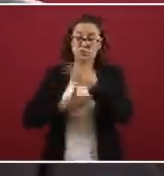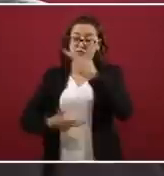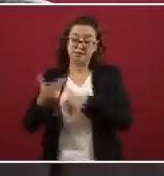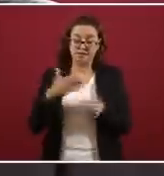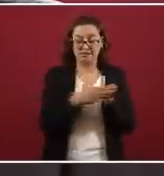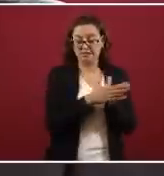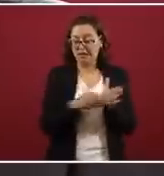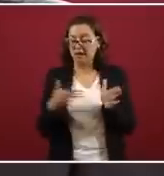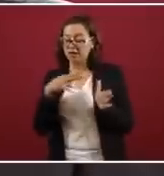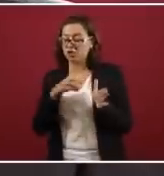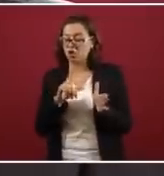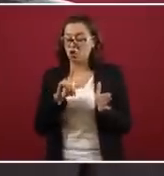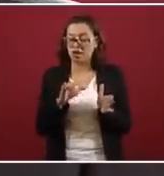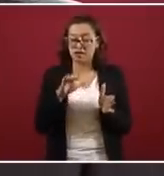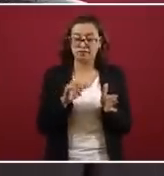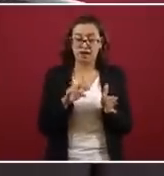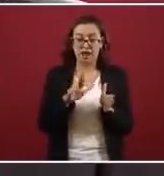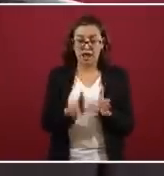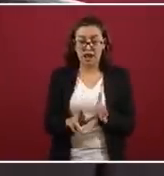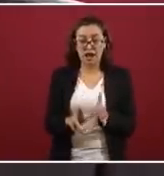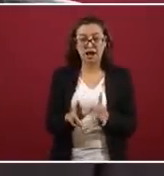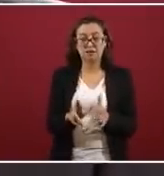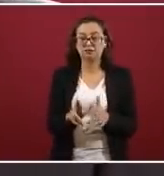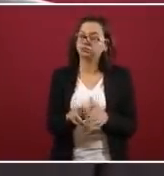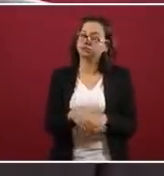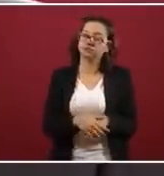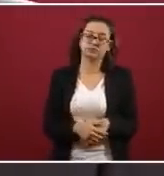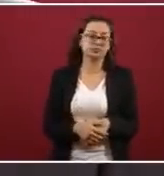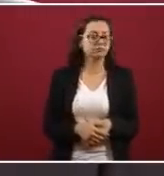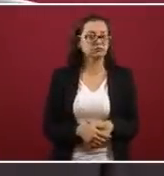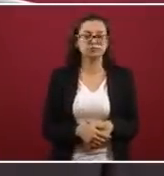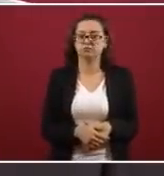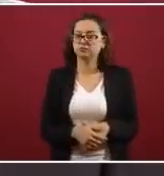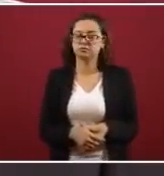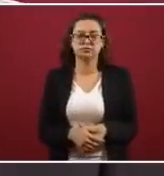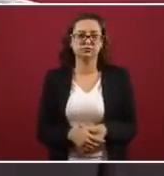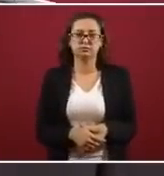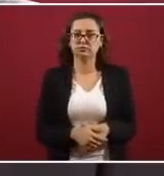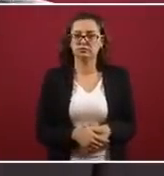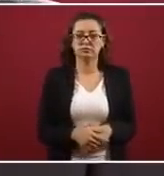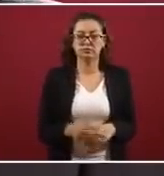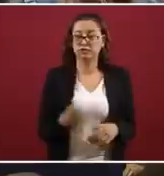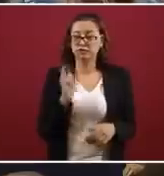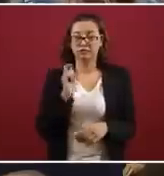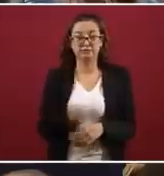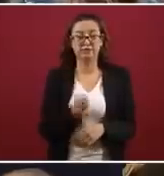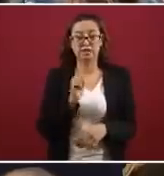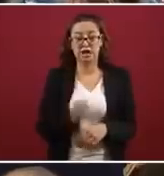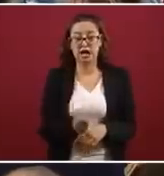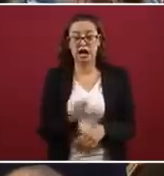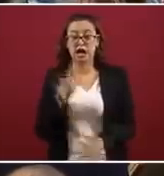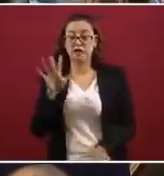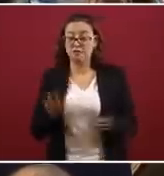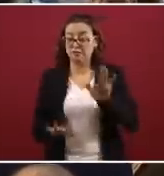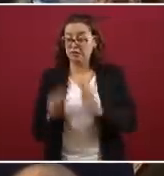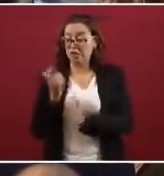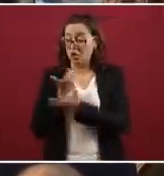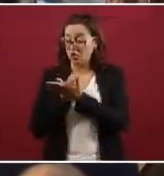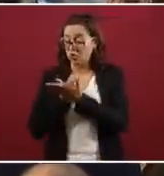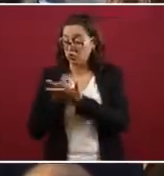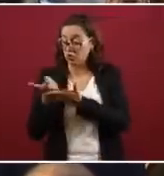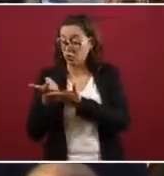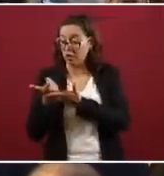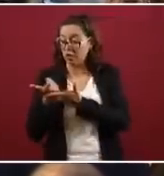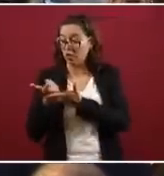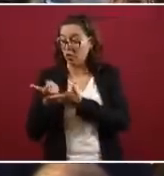neoliberal, que en algunos años el aumento al salario se fijó por abajo